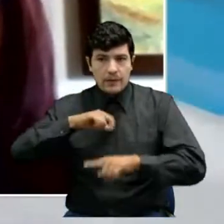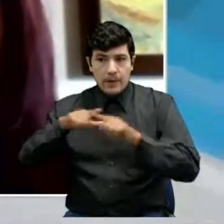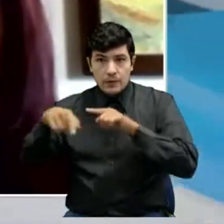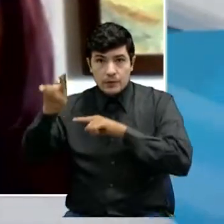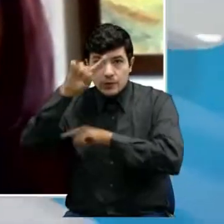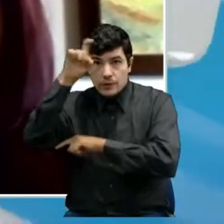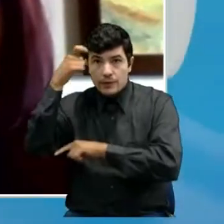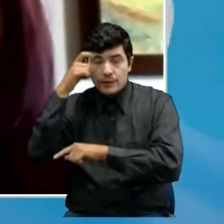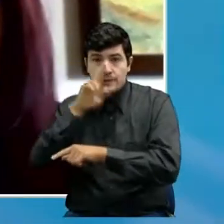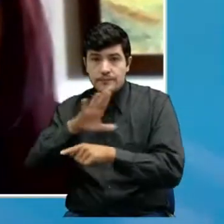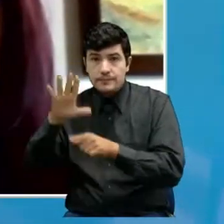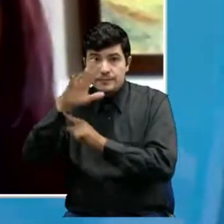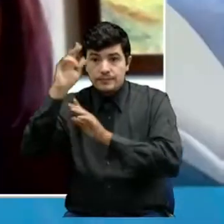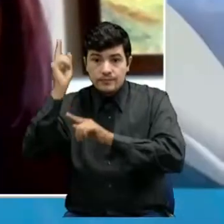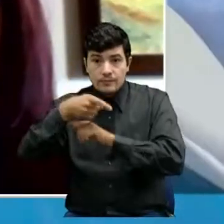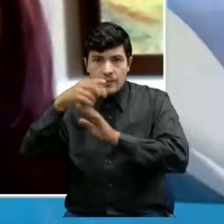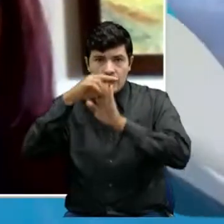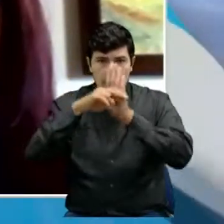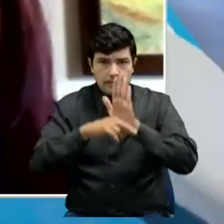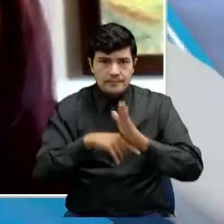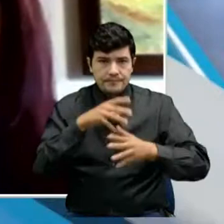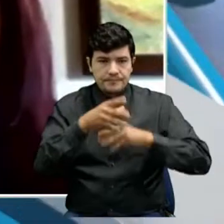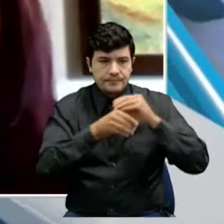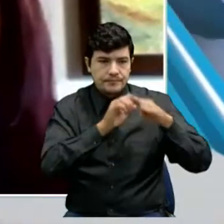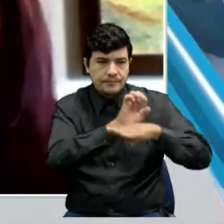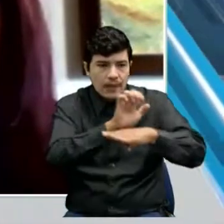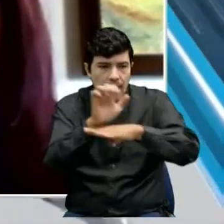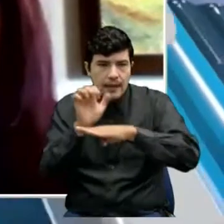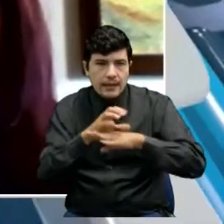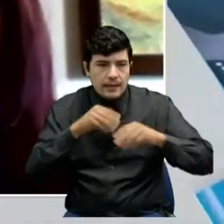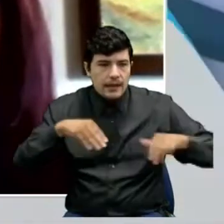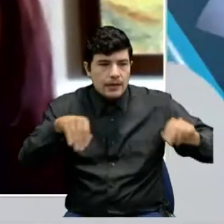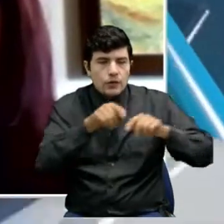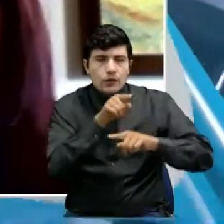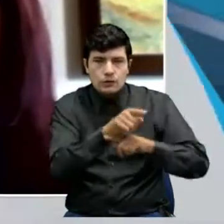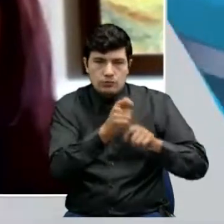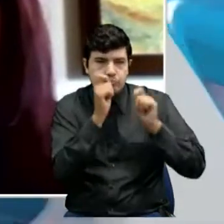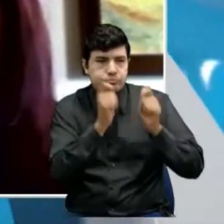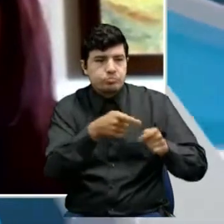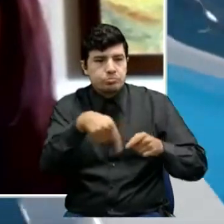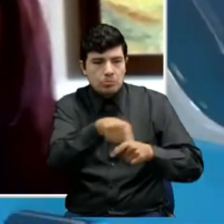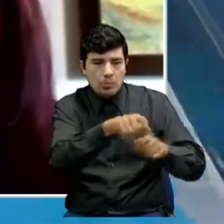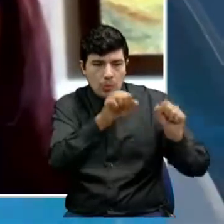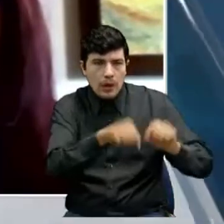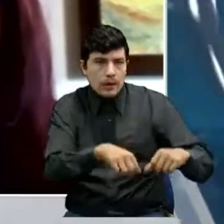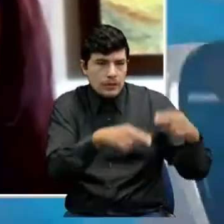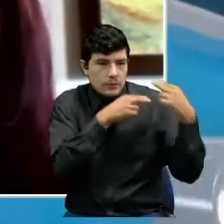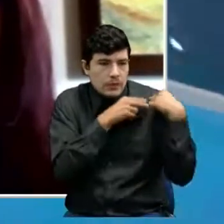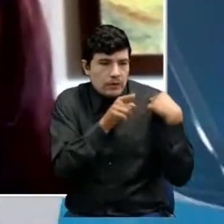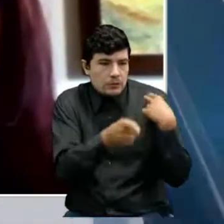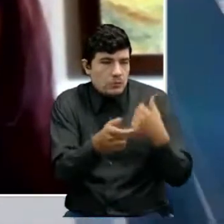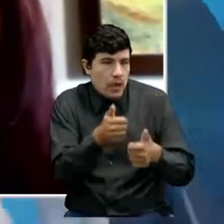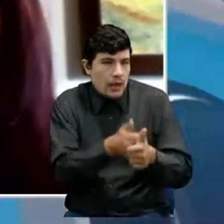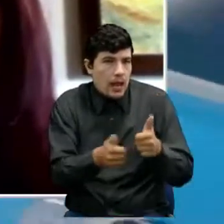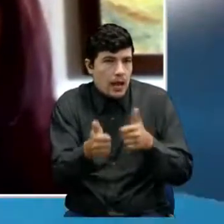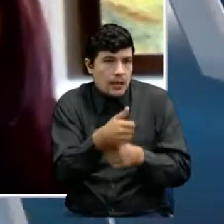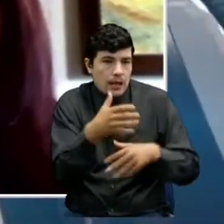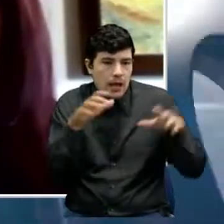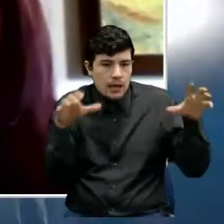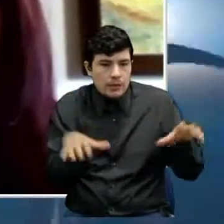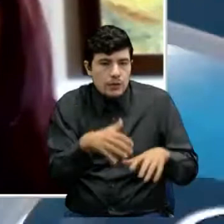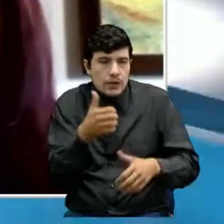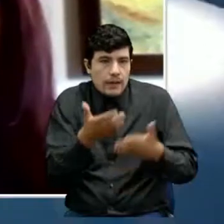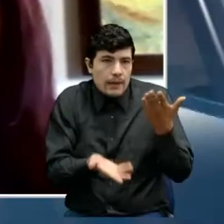y dejó en libertad a los entes territoriales para que también pudieran adelantar o no, según la conveniencia y la disposición presupuestal,